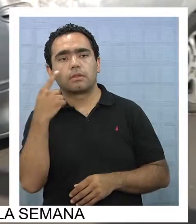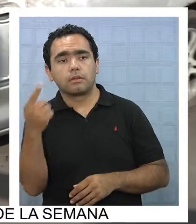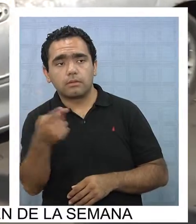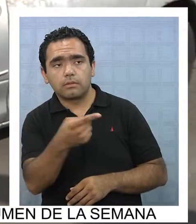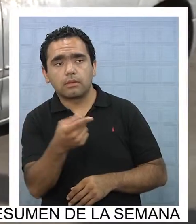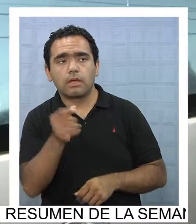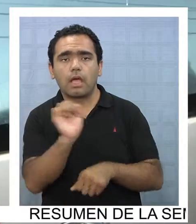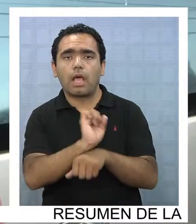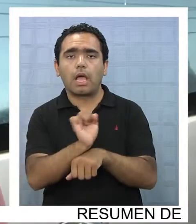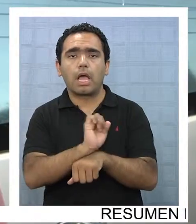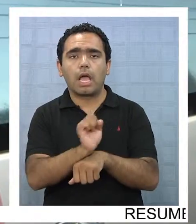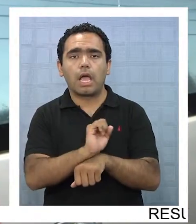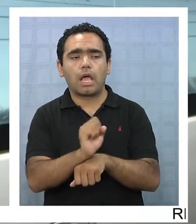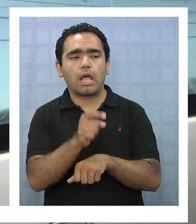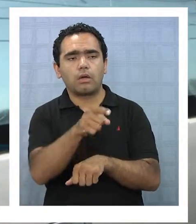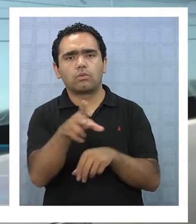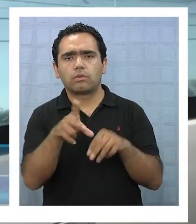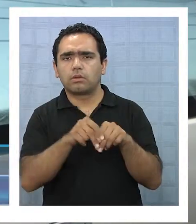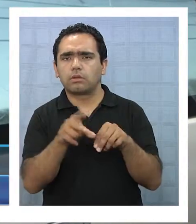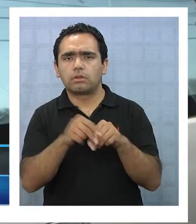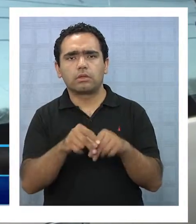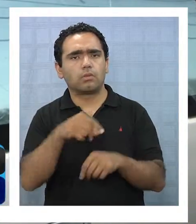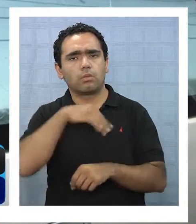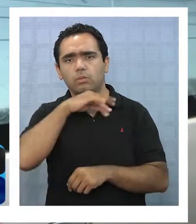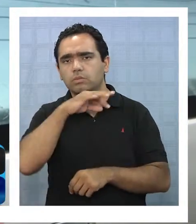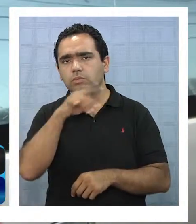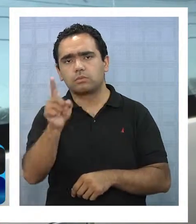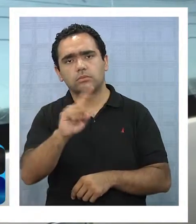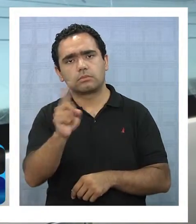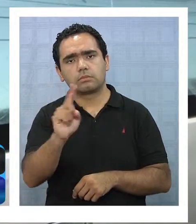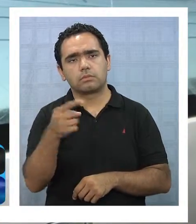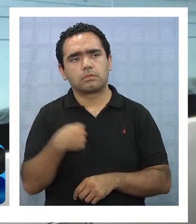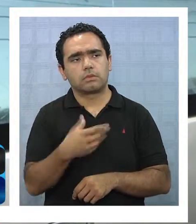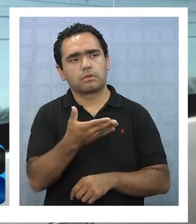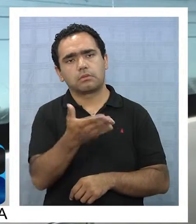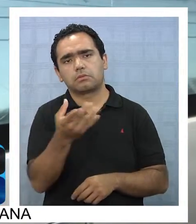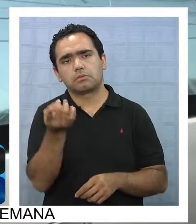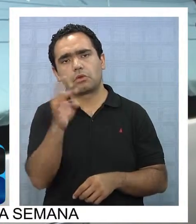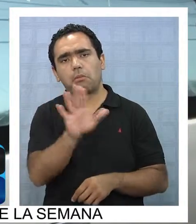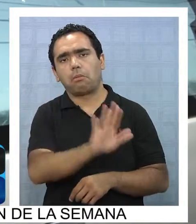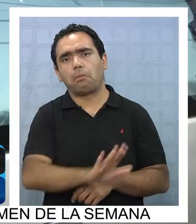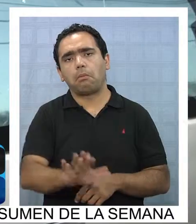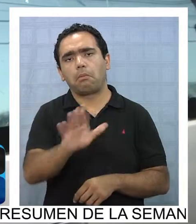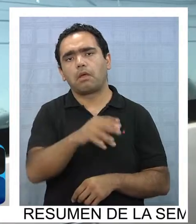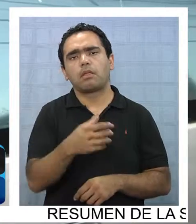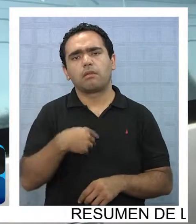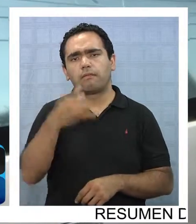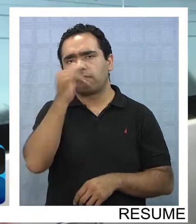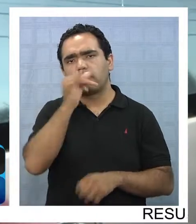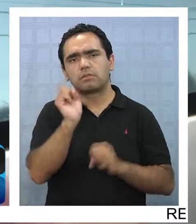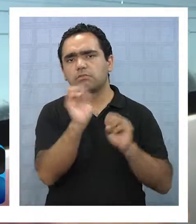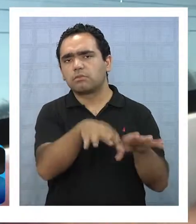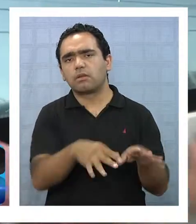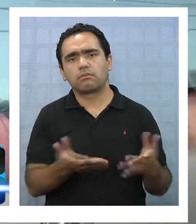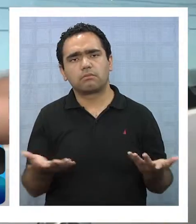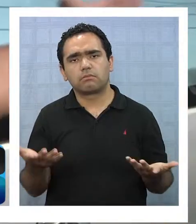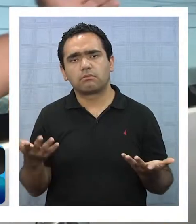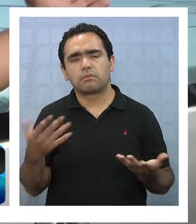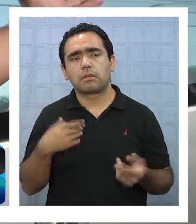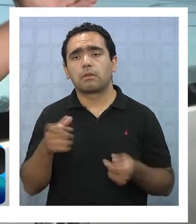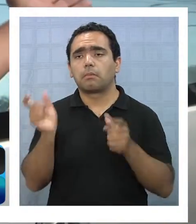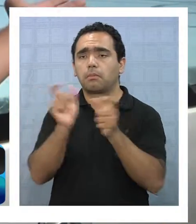usted ve son autos que ya no están siendo utilizados y están haciendo puro culto y basura. Y aparte que